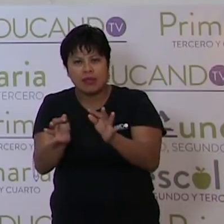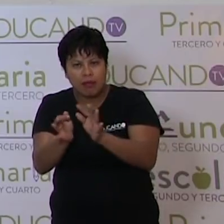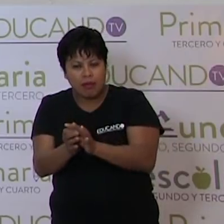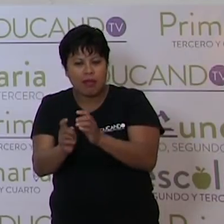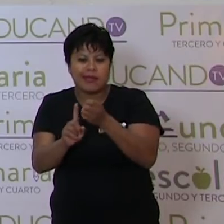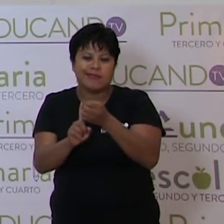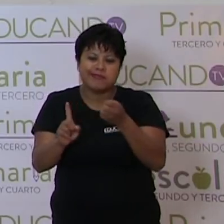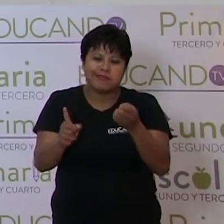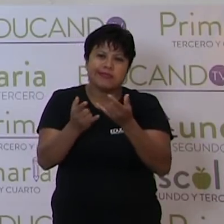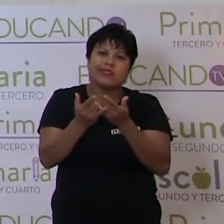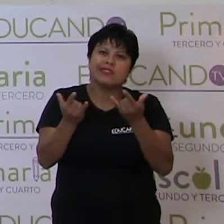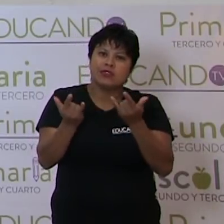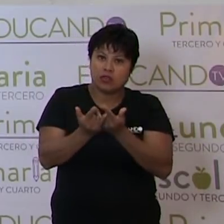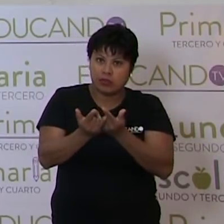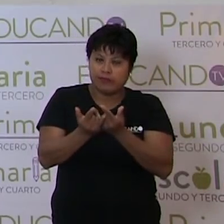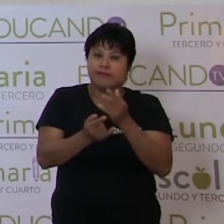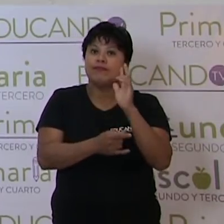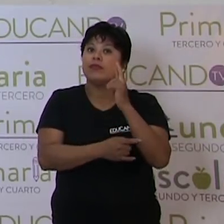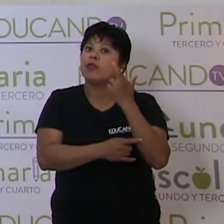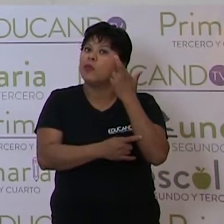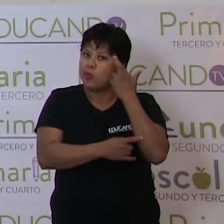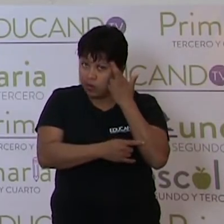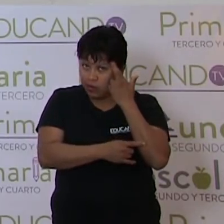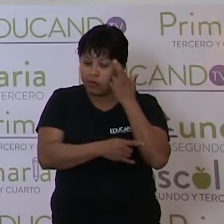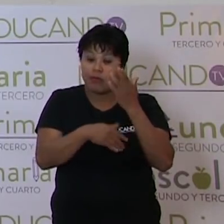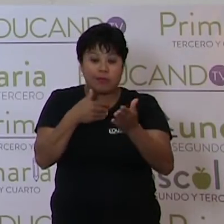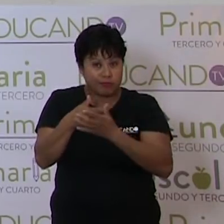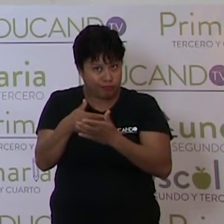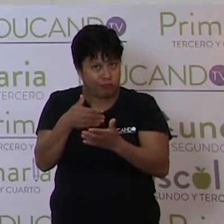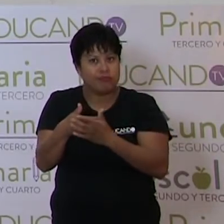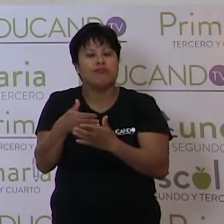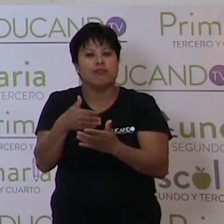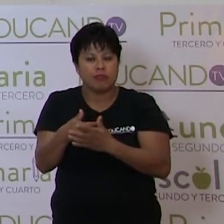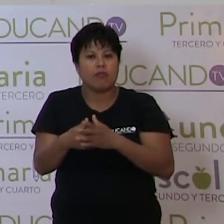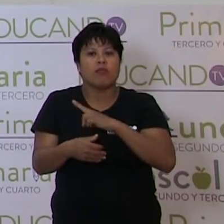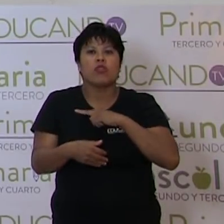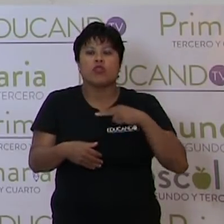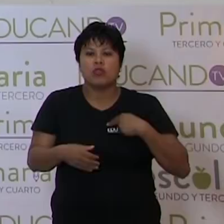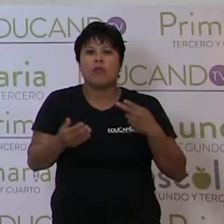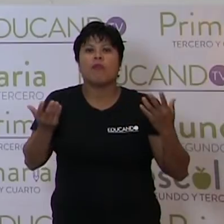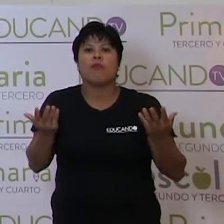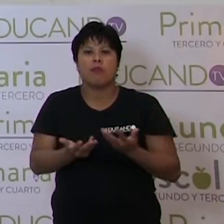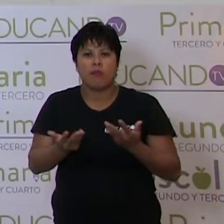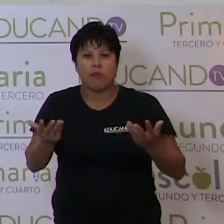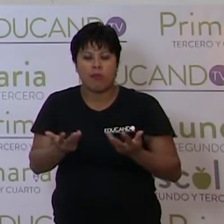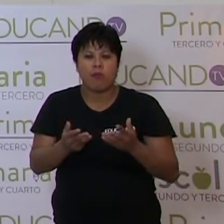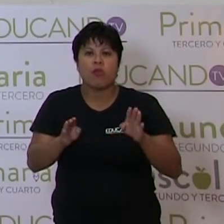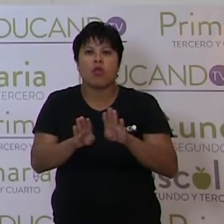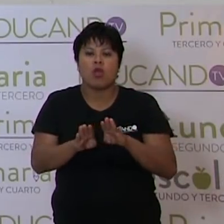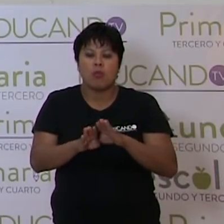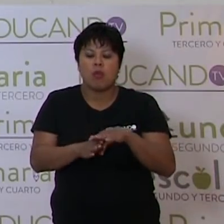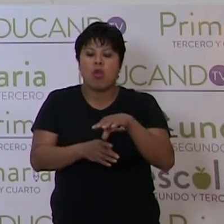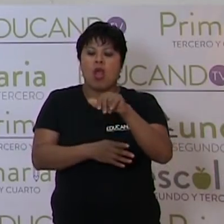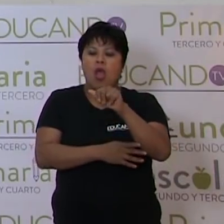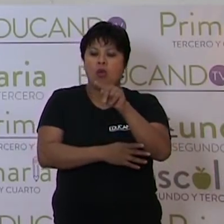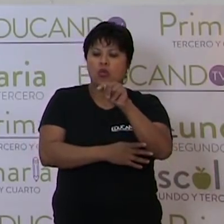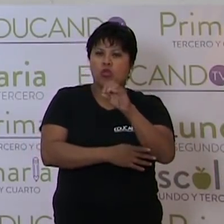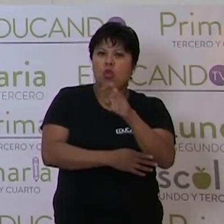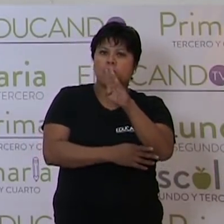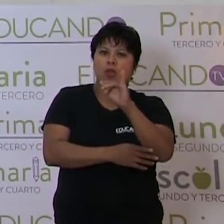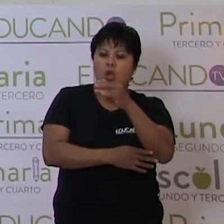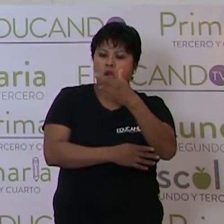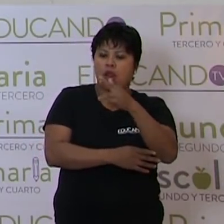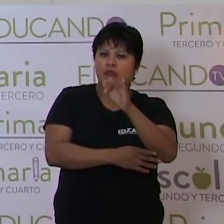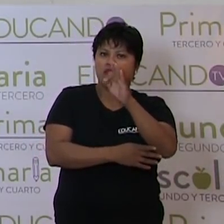narración. Recuerden que próximamente vamos a hacer nuestra autobiografía, que es